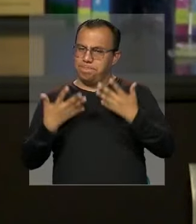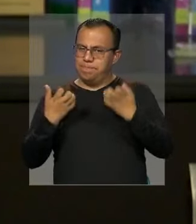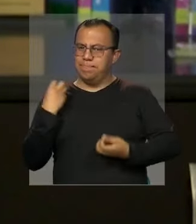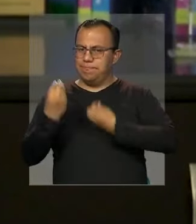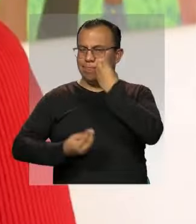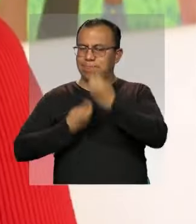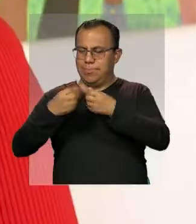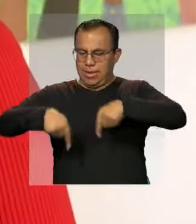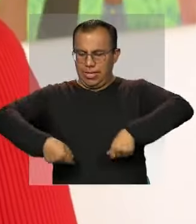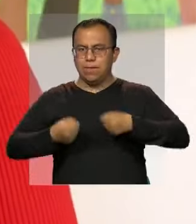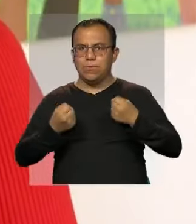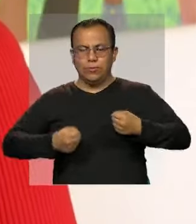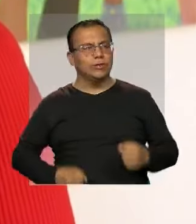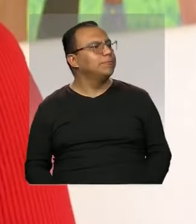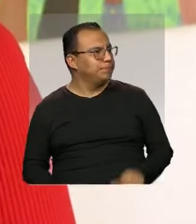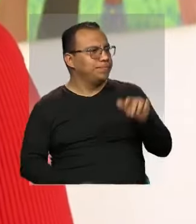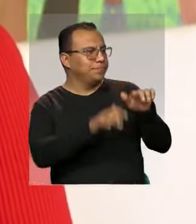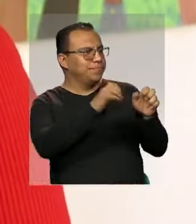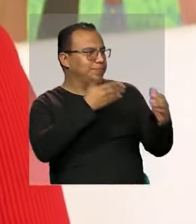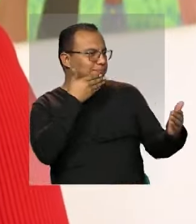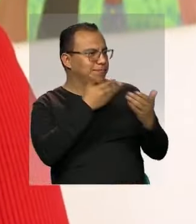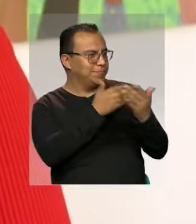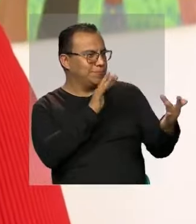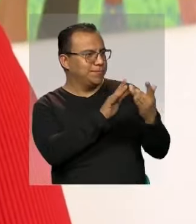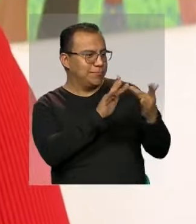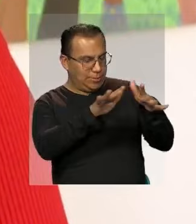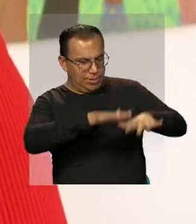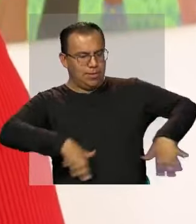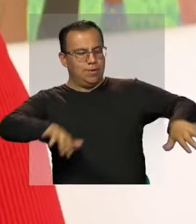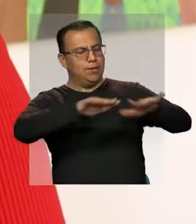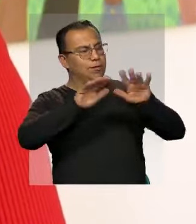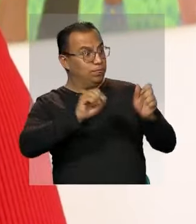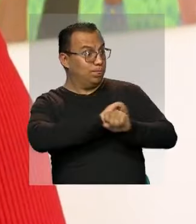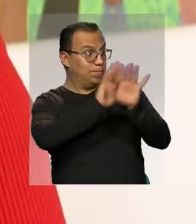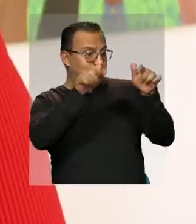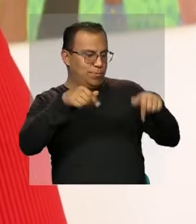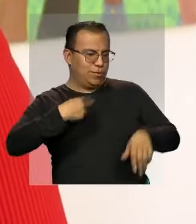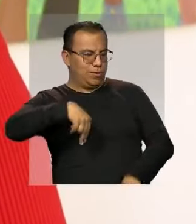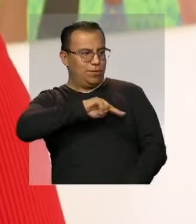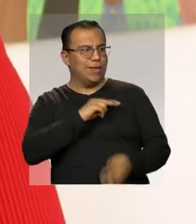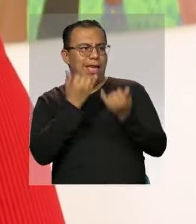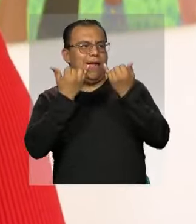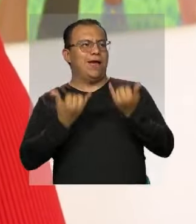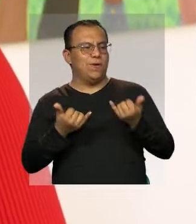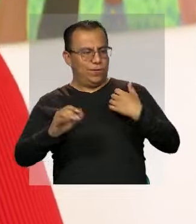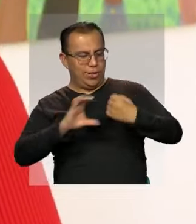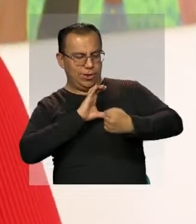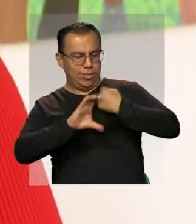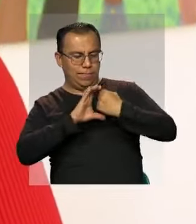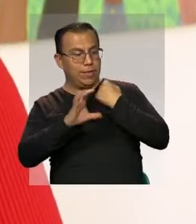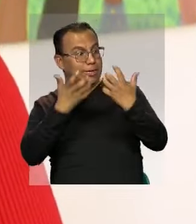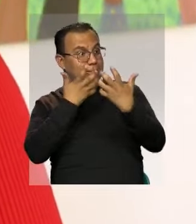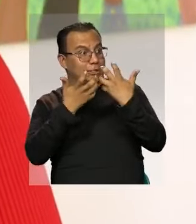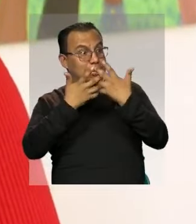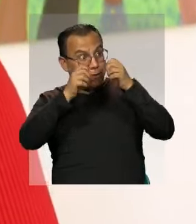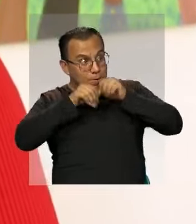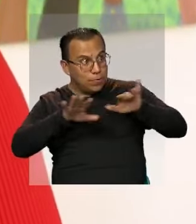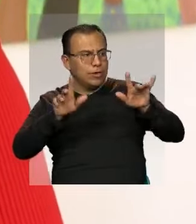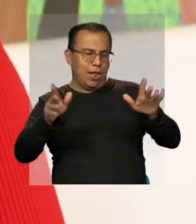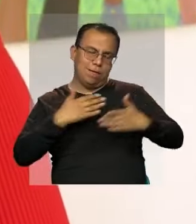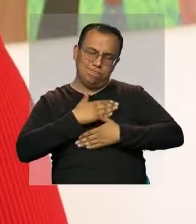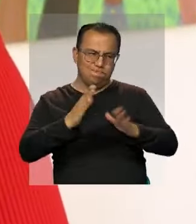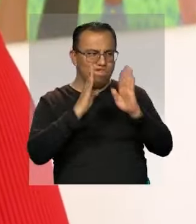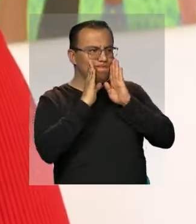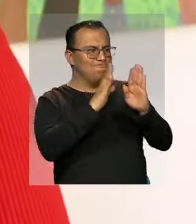Bogotá. Secretaria, muchas gracias por este espacio y por supuesto nosotros desde Ahora y Capital Sistema de Comunicación Pública estaremos